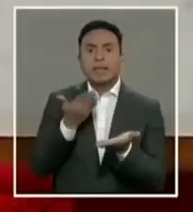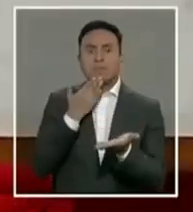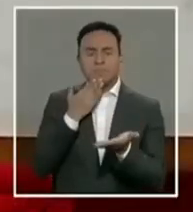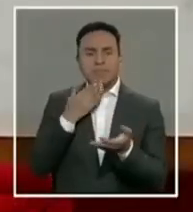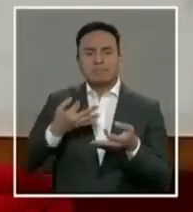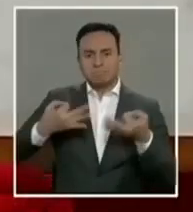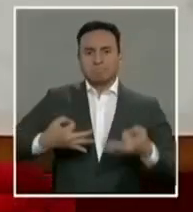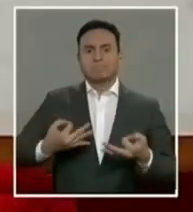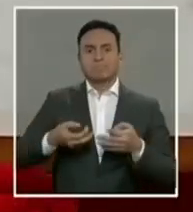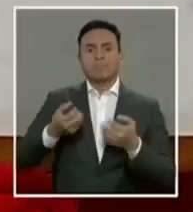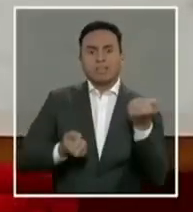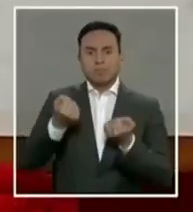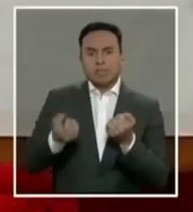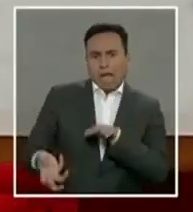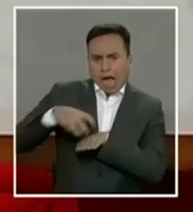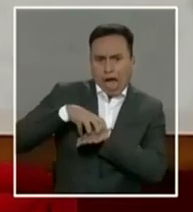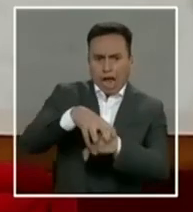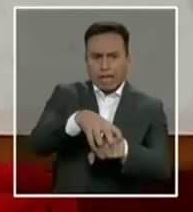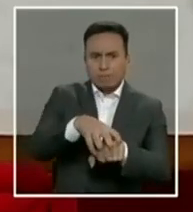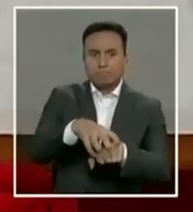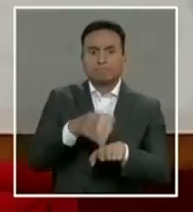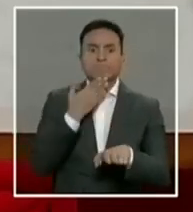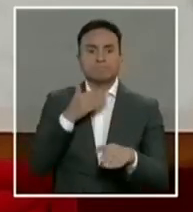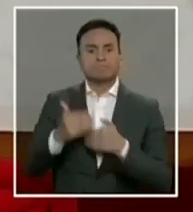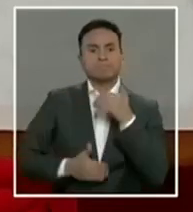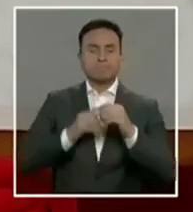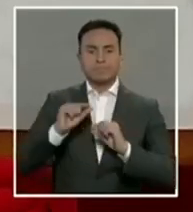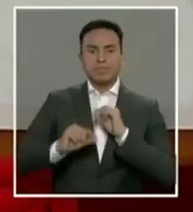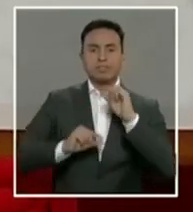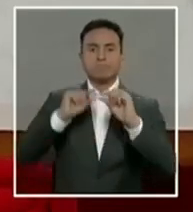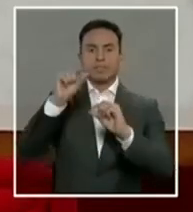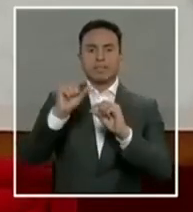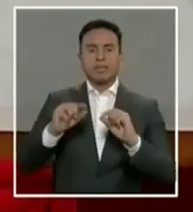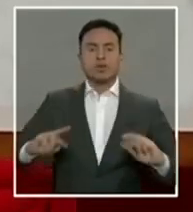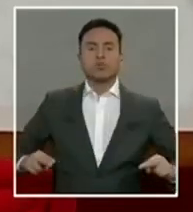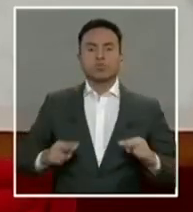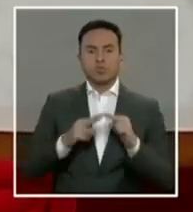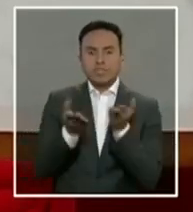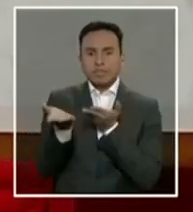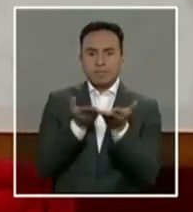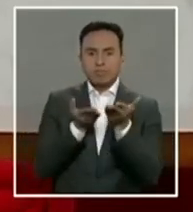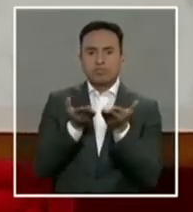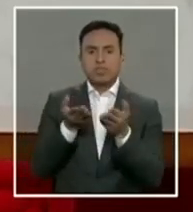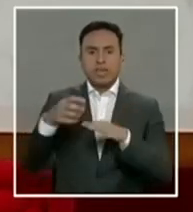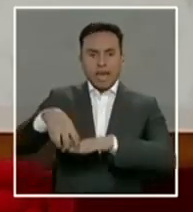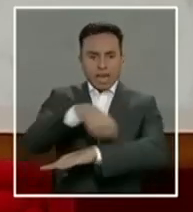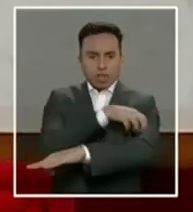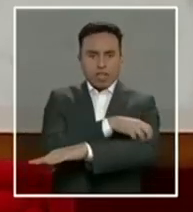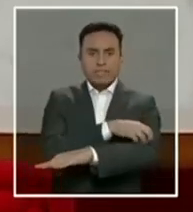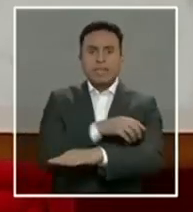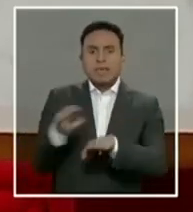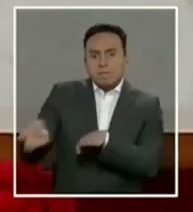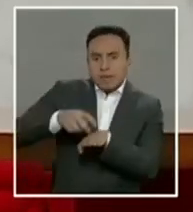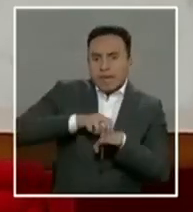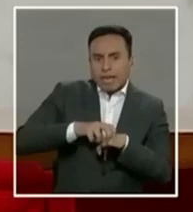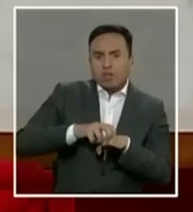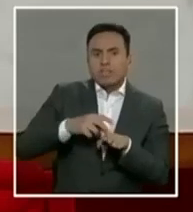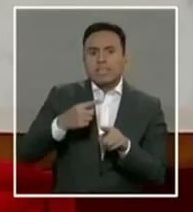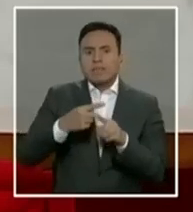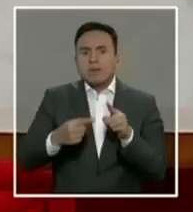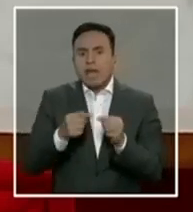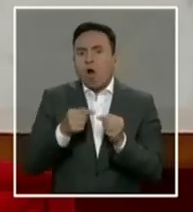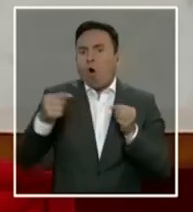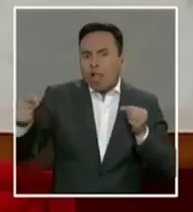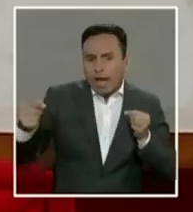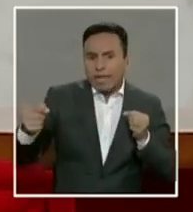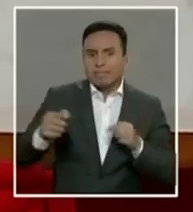aumentar significativamente el transporte de carga y avanzar gradualmente en la construcción de servicios interregionales de pasajeros en distancias medias y